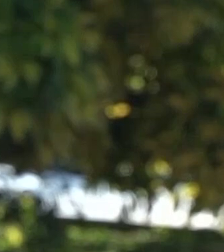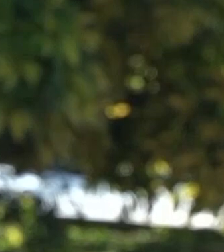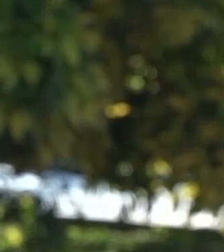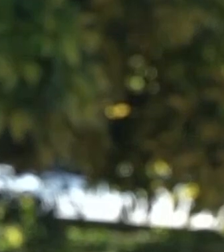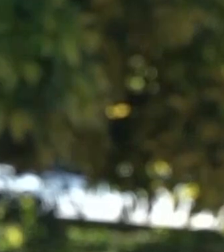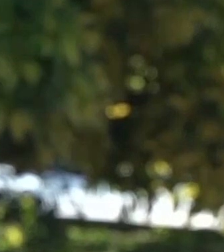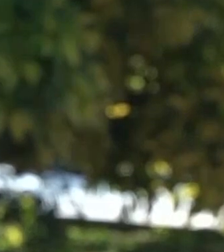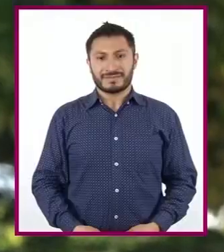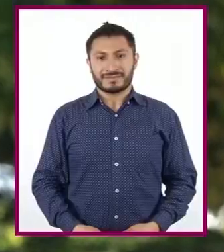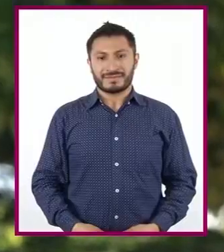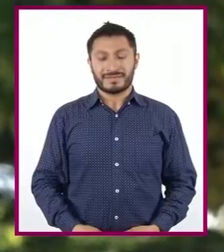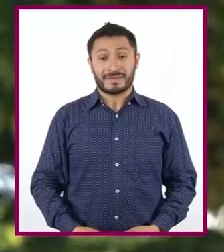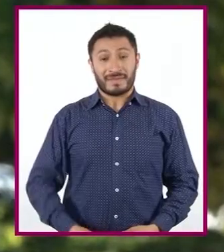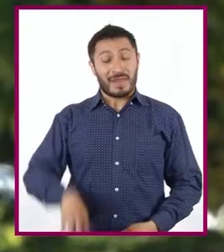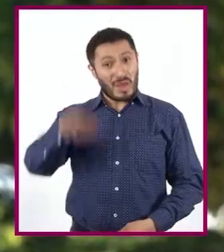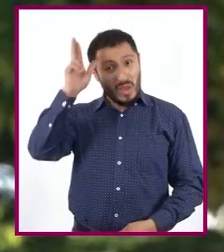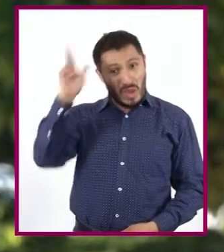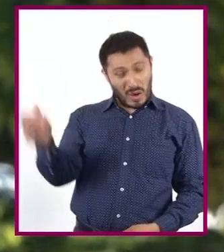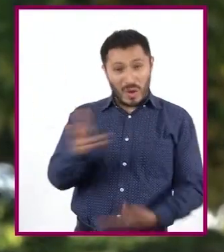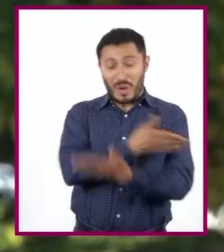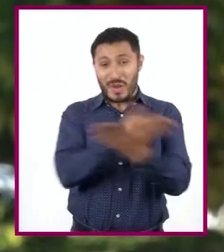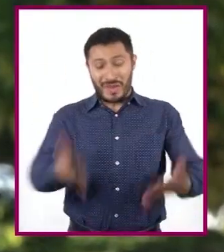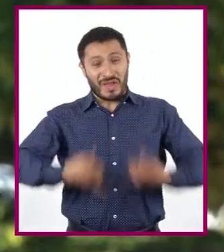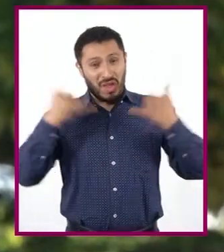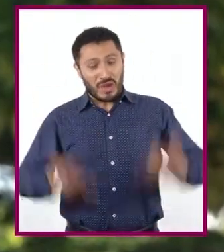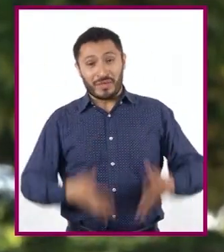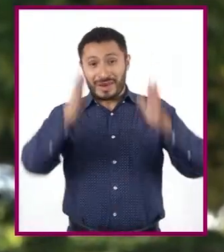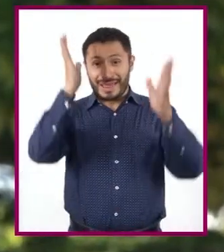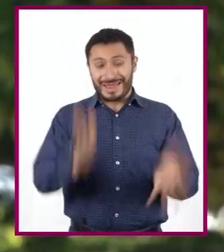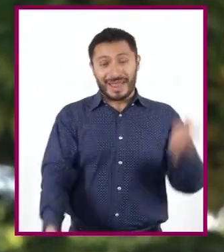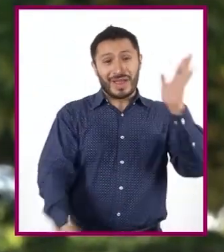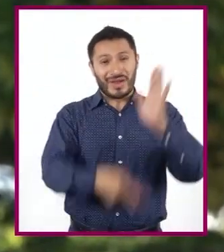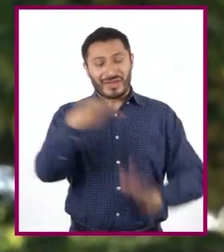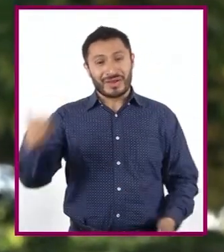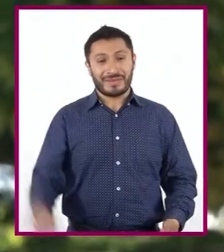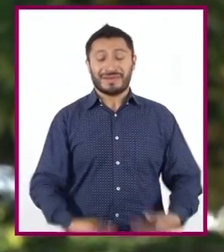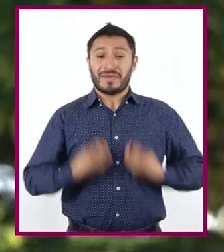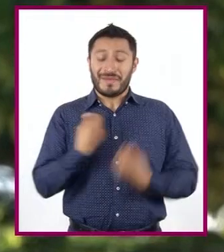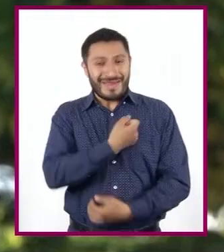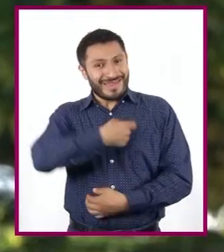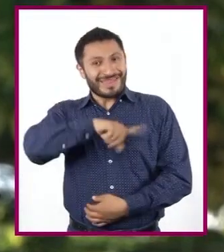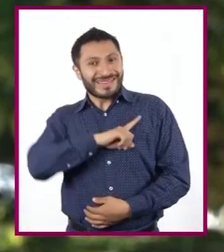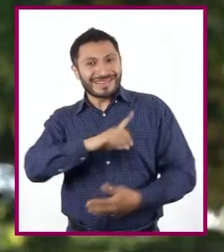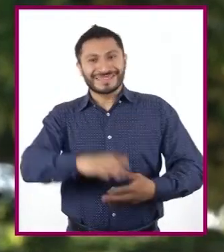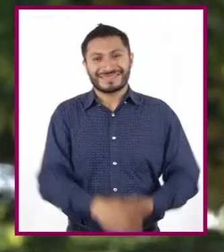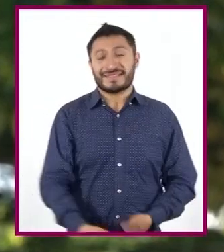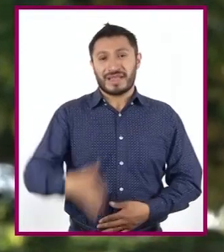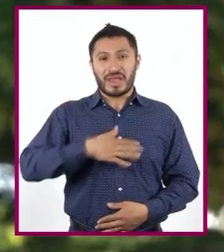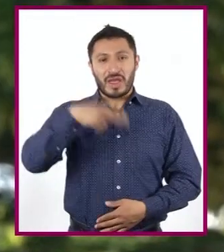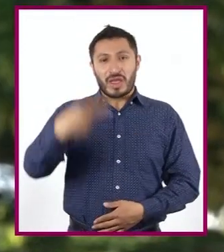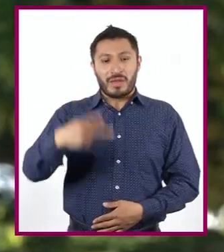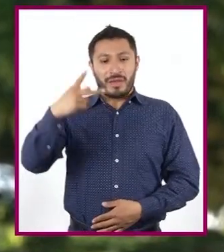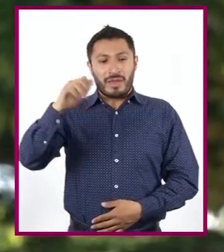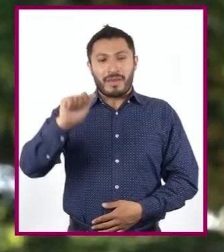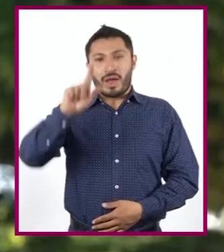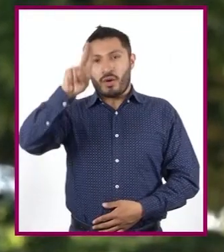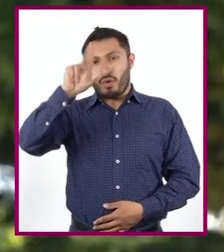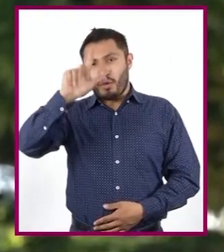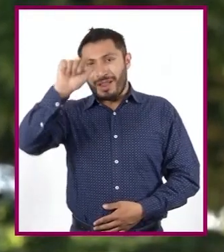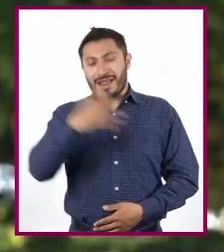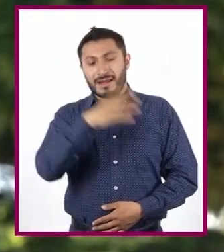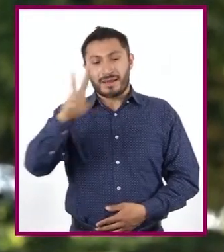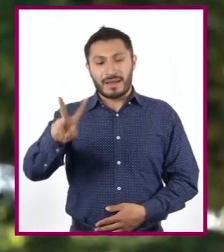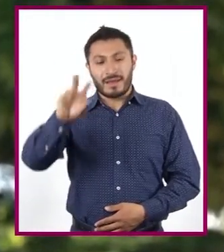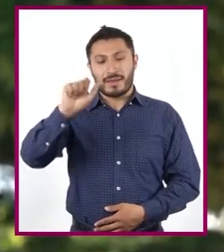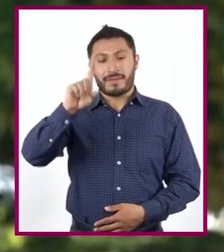Paula Valdés y hoy hablaremos de uno de mis temas favoritos, la lectura. ¿Sabías que nuestro cerebro se transforma una